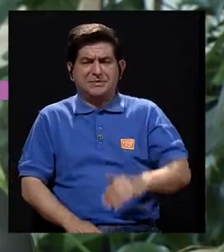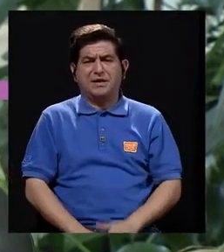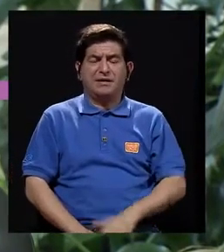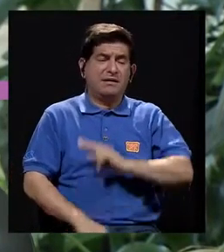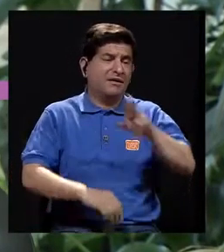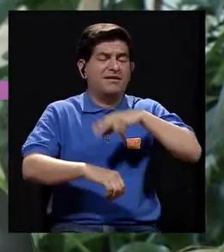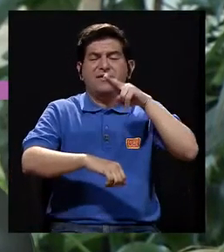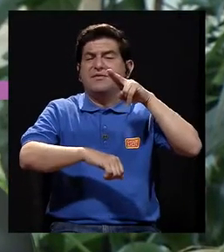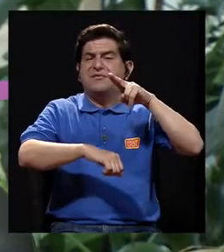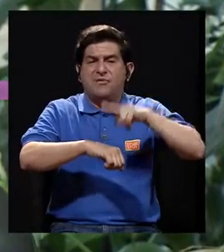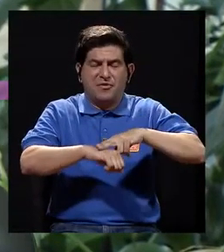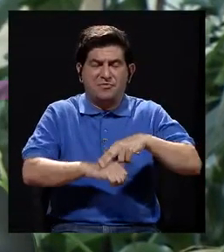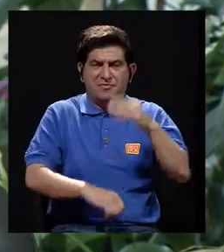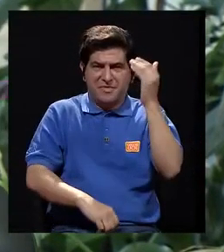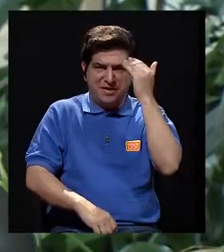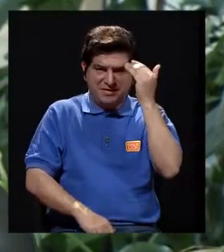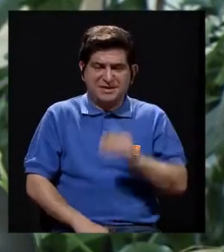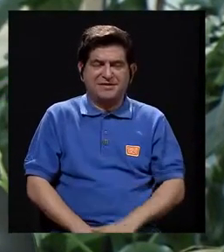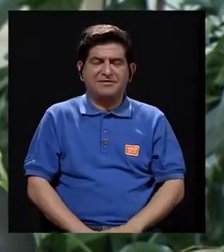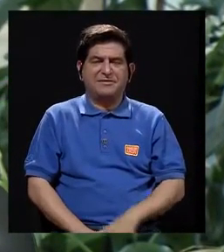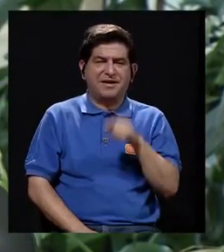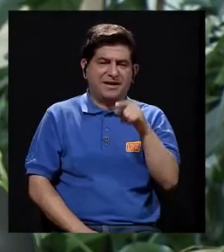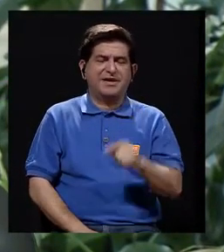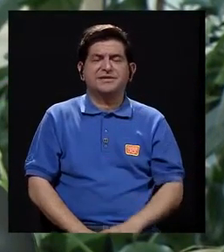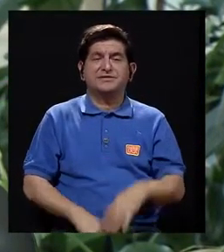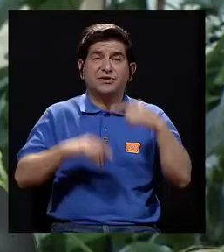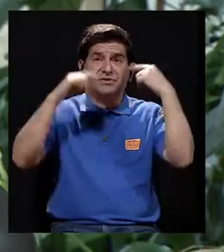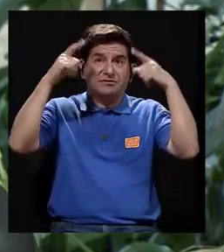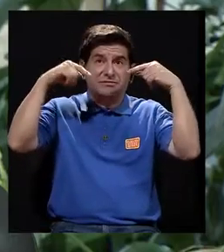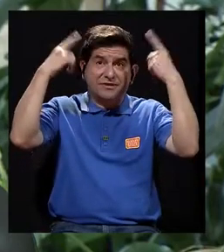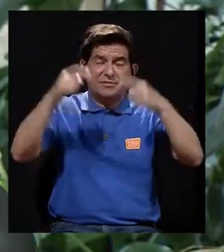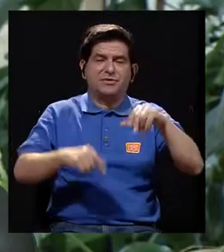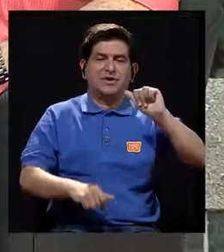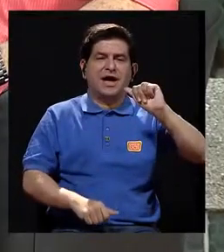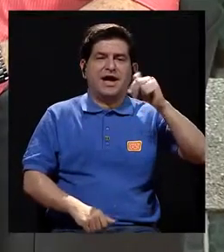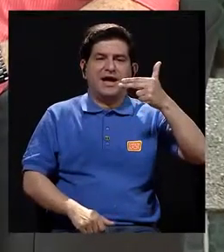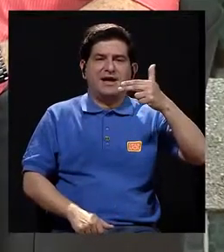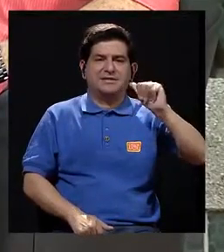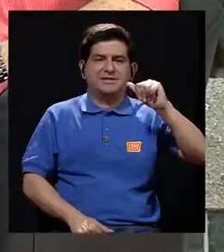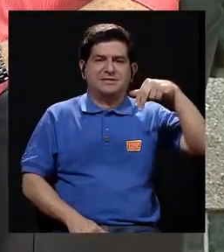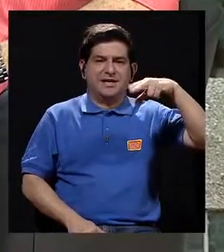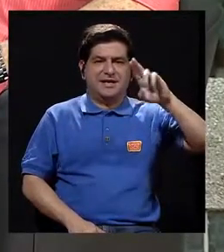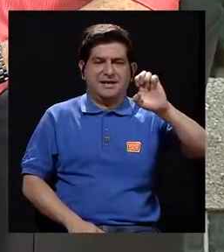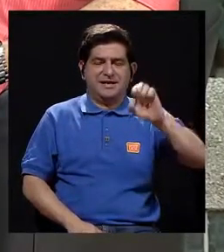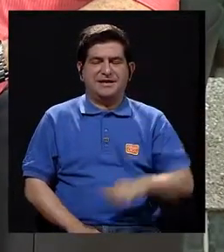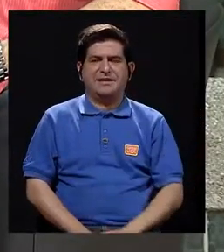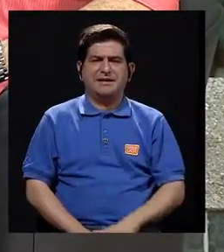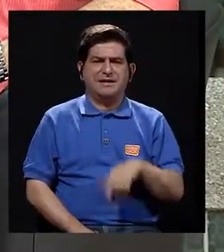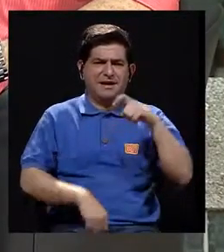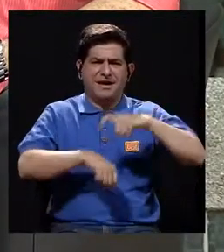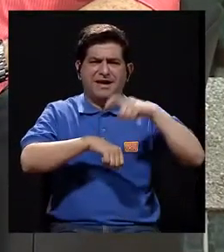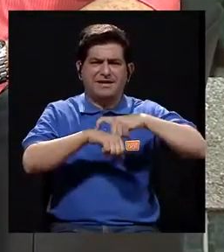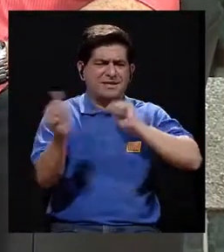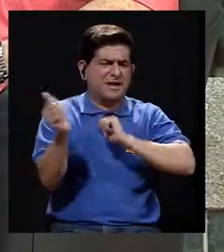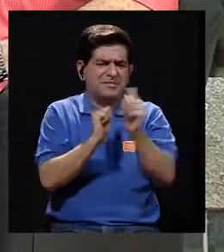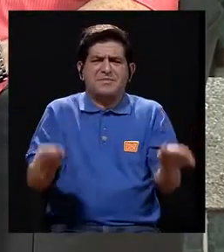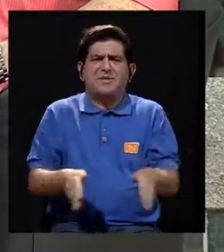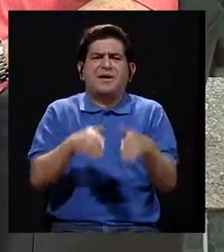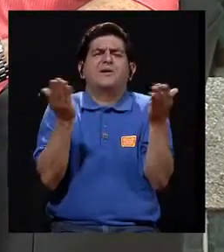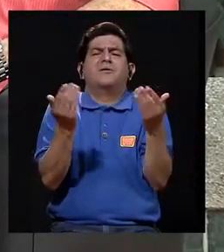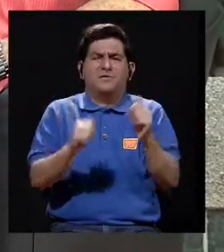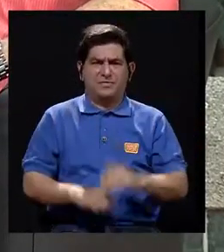que comúnmente conocemos como los achaques, los famosos achaques. ¿Cómo pasar esta etapa? ¿Cómo lograr pasar